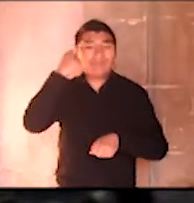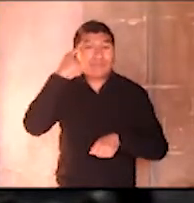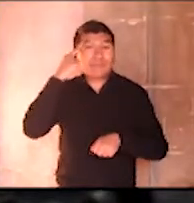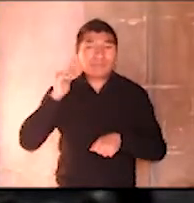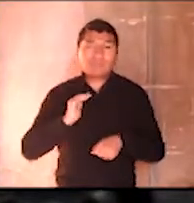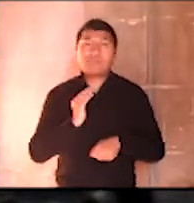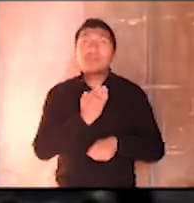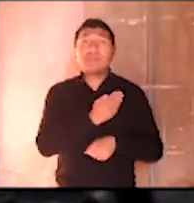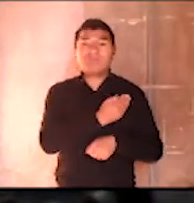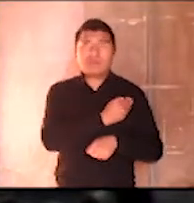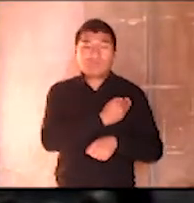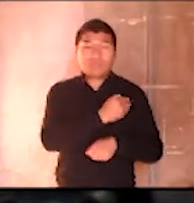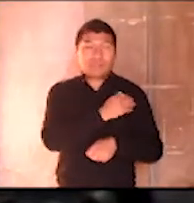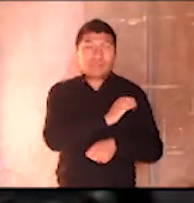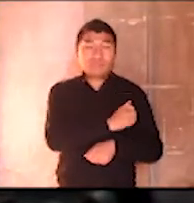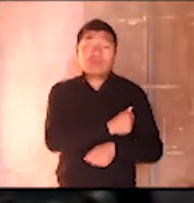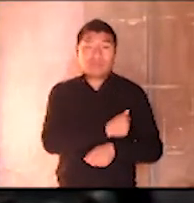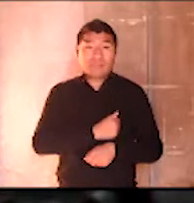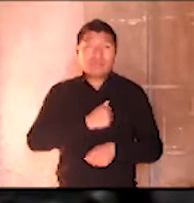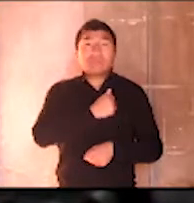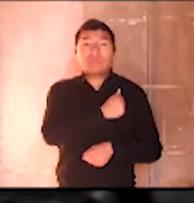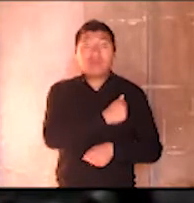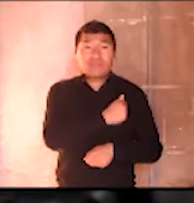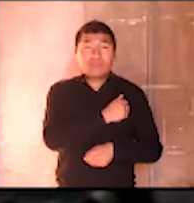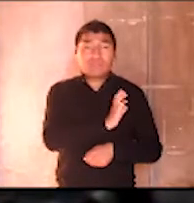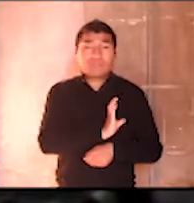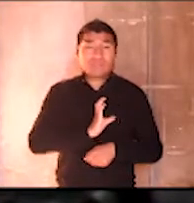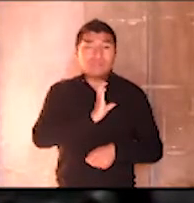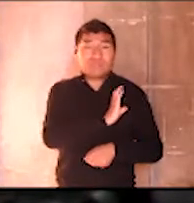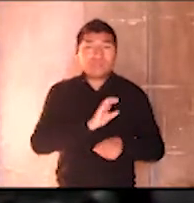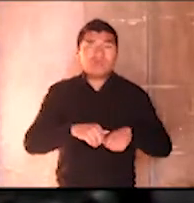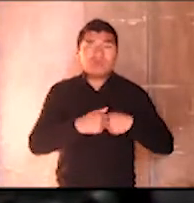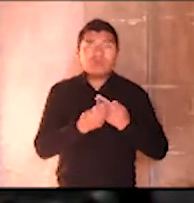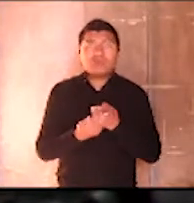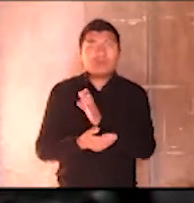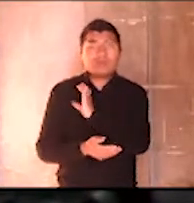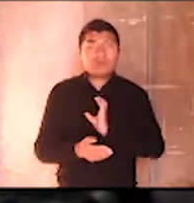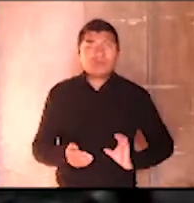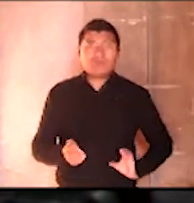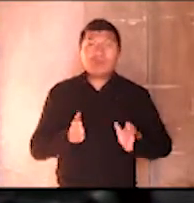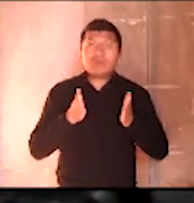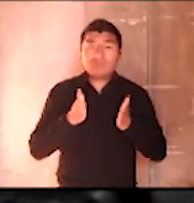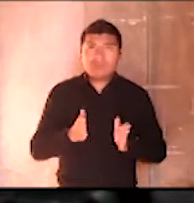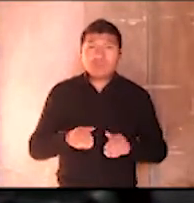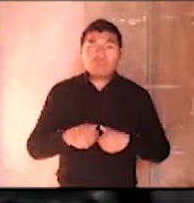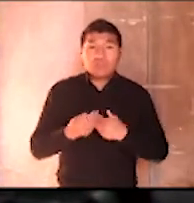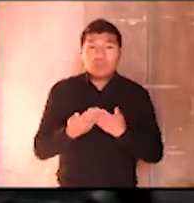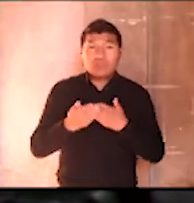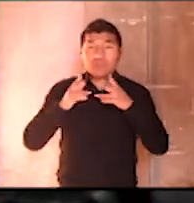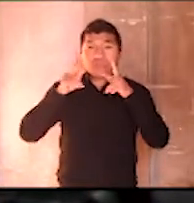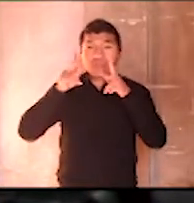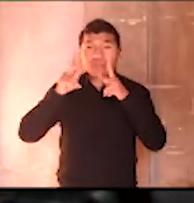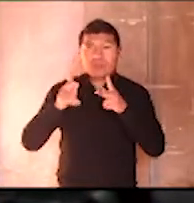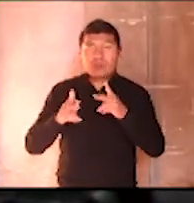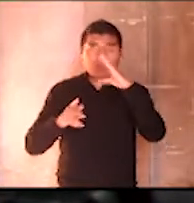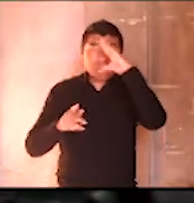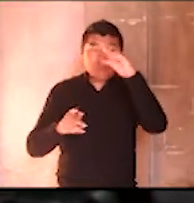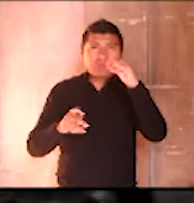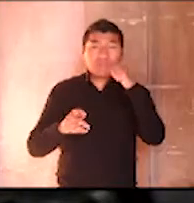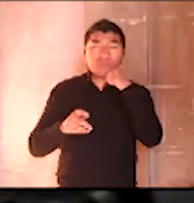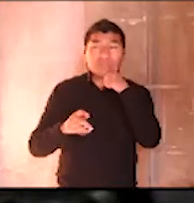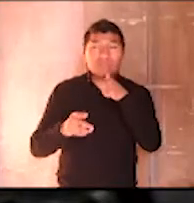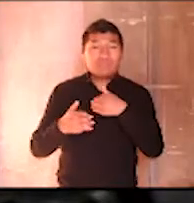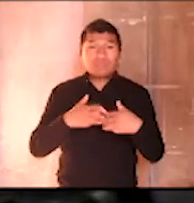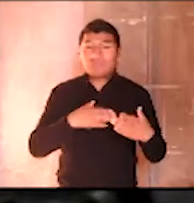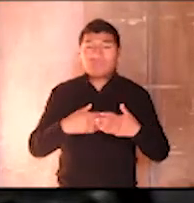nuestro comportamiento como cristianos, como hombres y mujeres